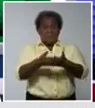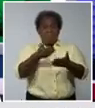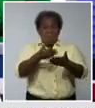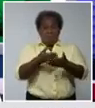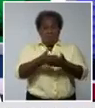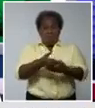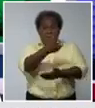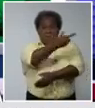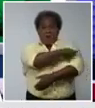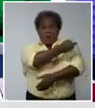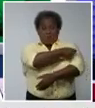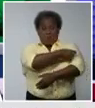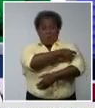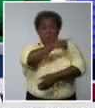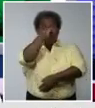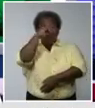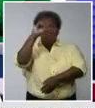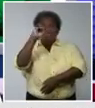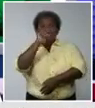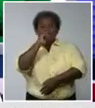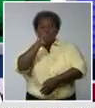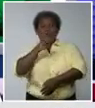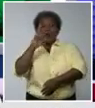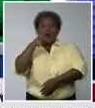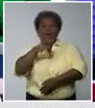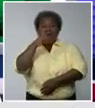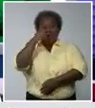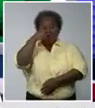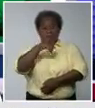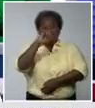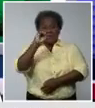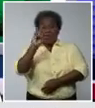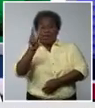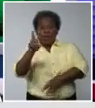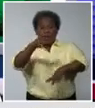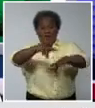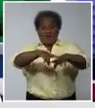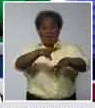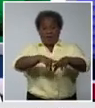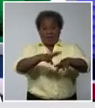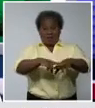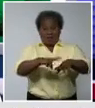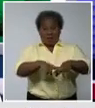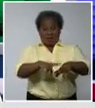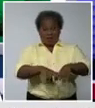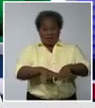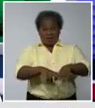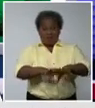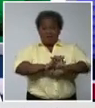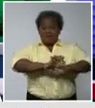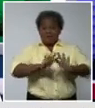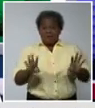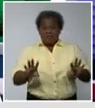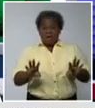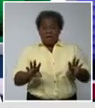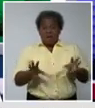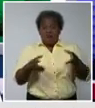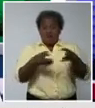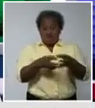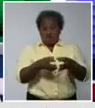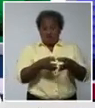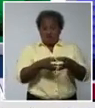de Soberana 02. De Soberana 02 aquí en La Habana. Ya un grupo determinado de